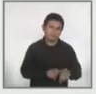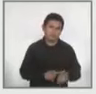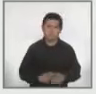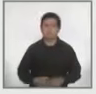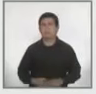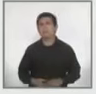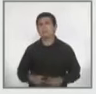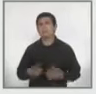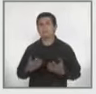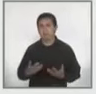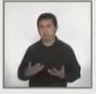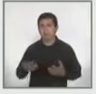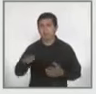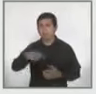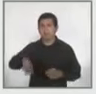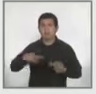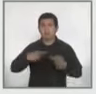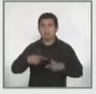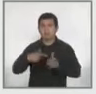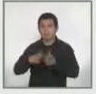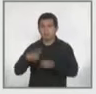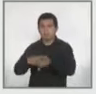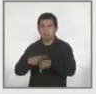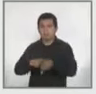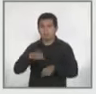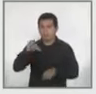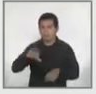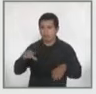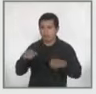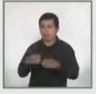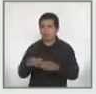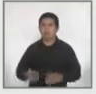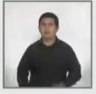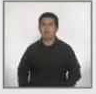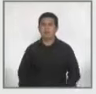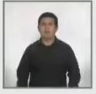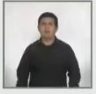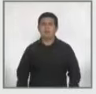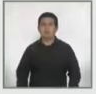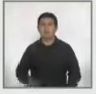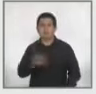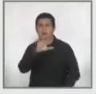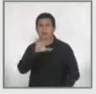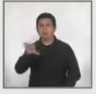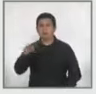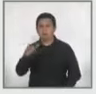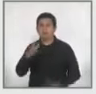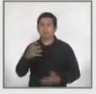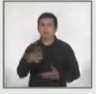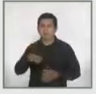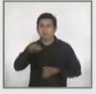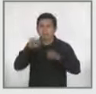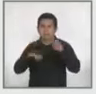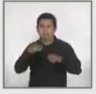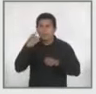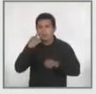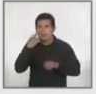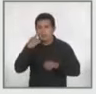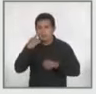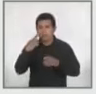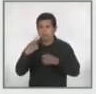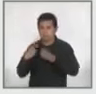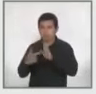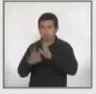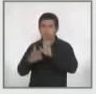Del total de los casos activos al día de hoy, que son 511, por grupo de edad se desglosan de la